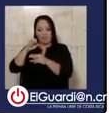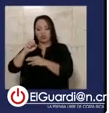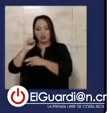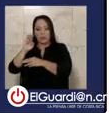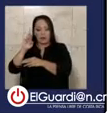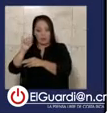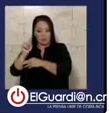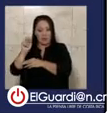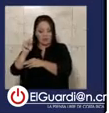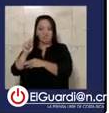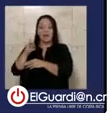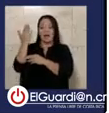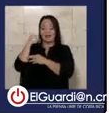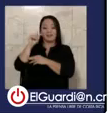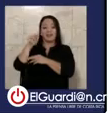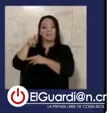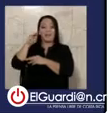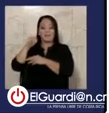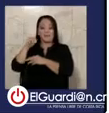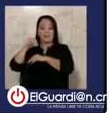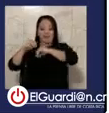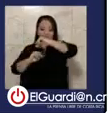salieron de APM Terminals y de Costa Rica